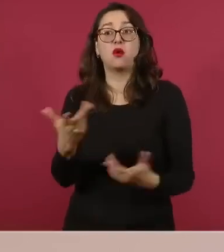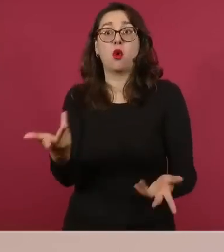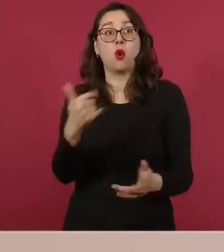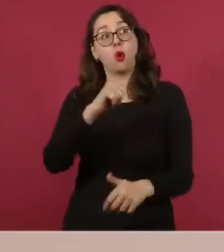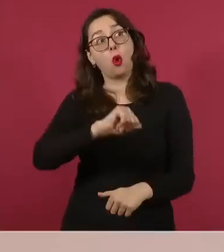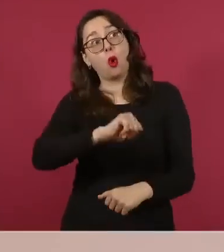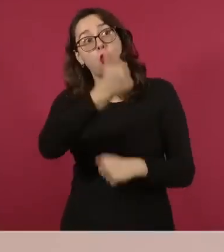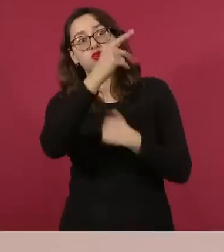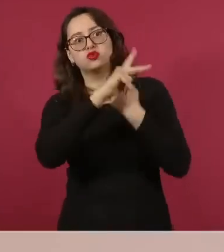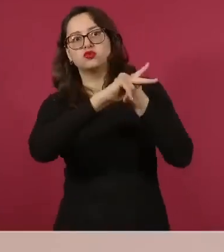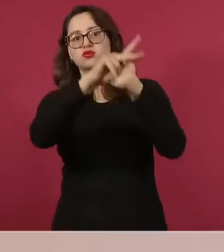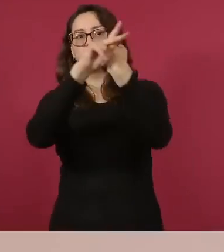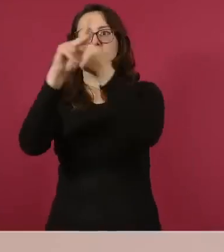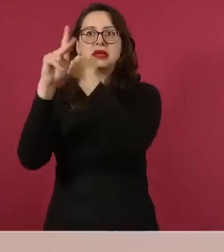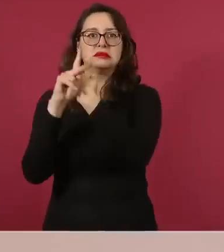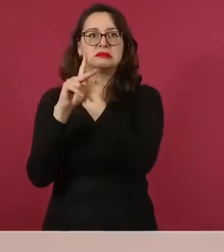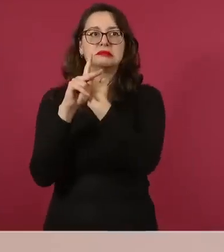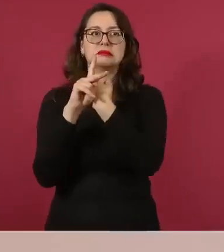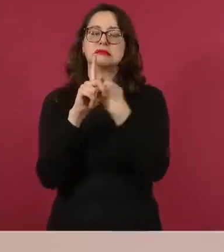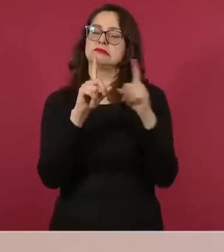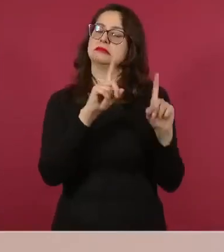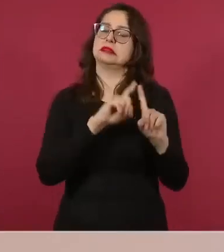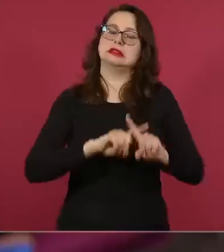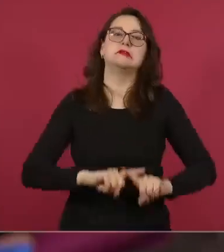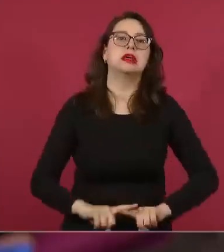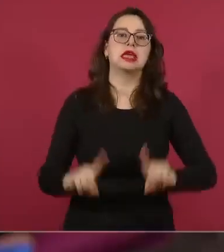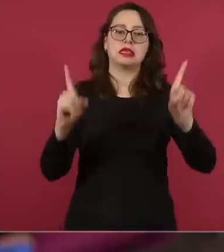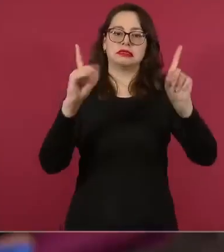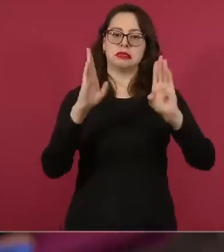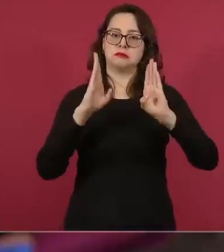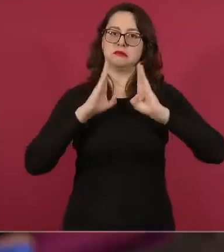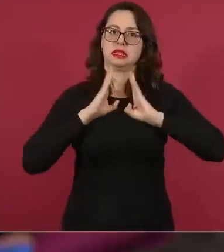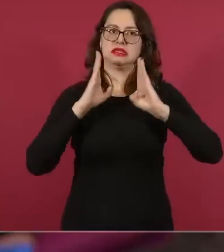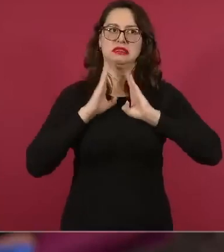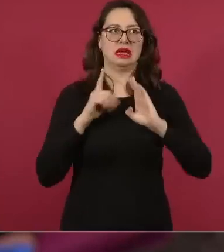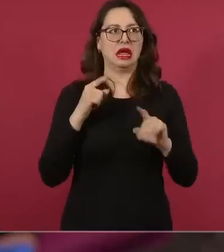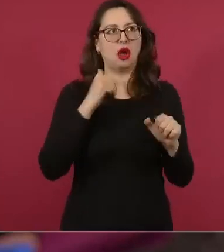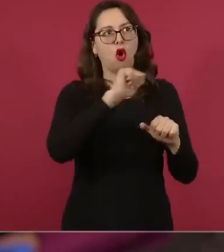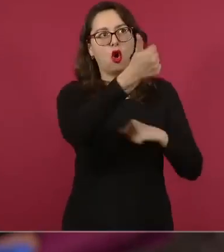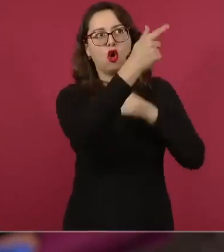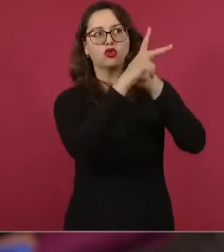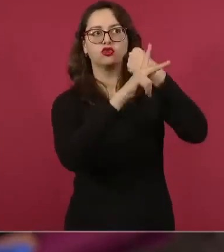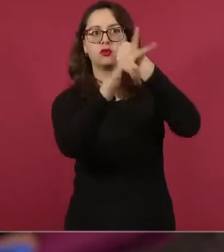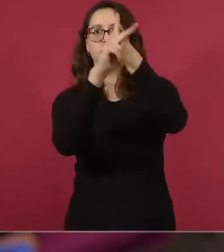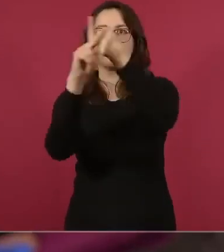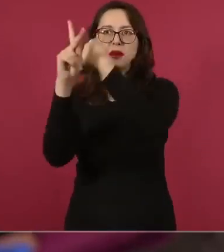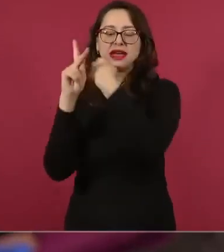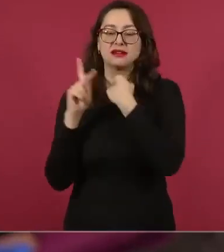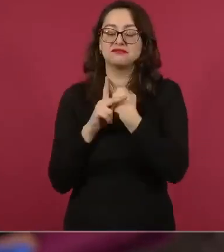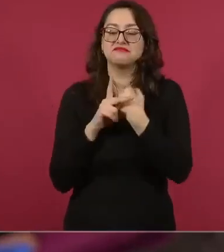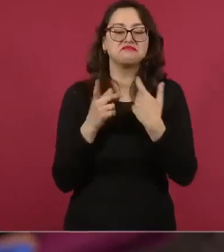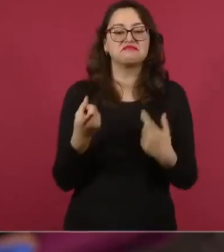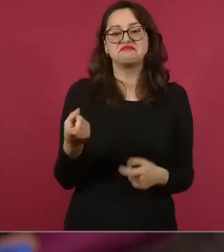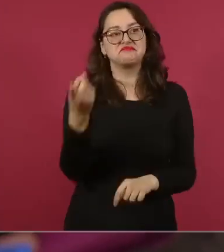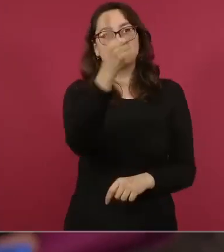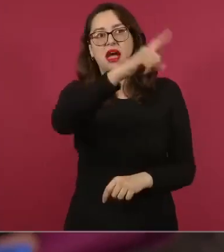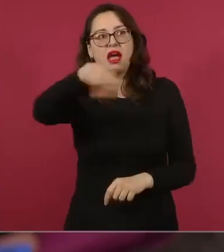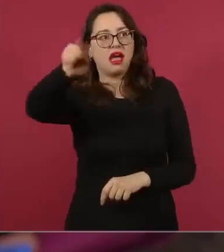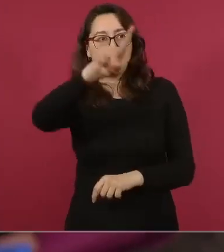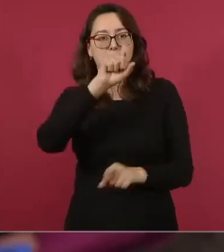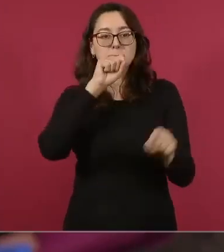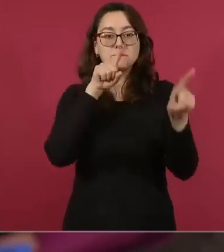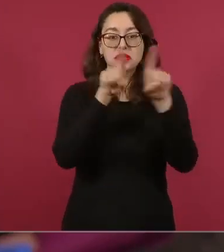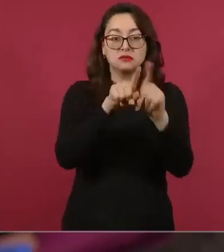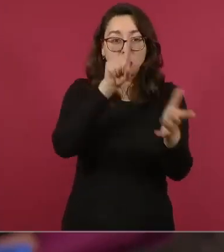caracterizadas más por su elitismo y por estar ajenas